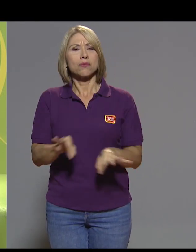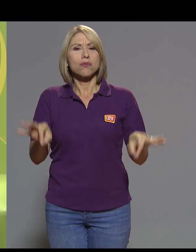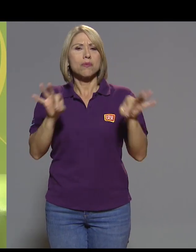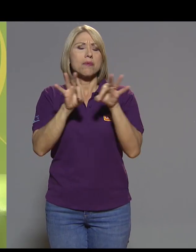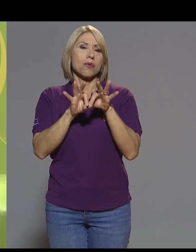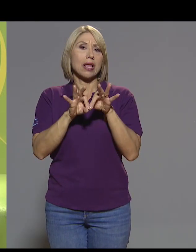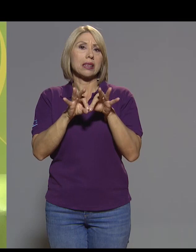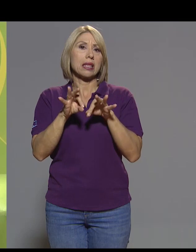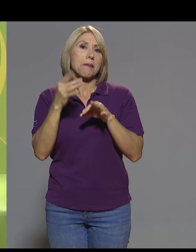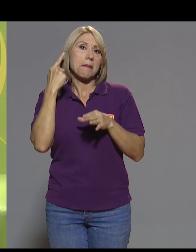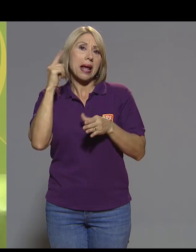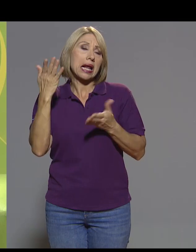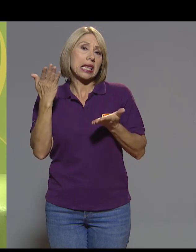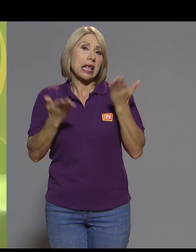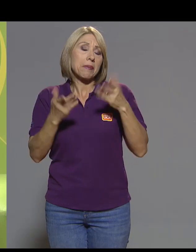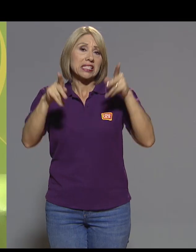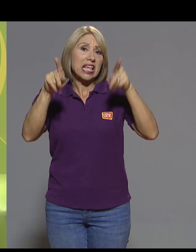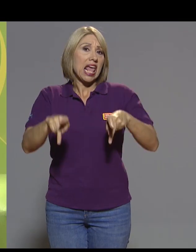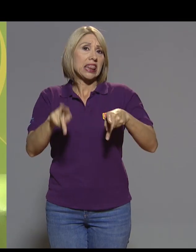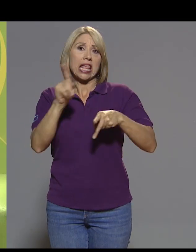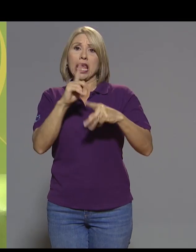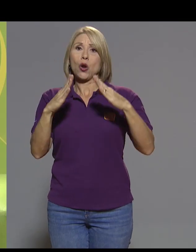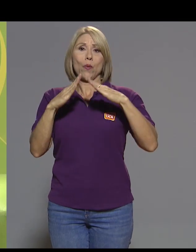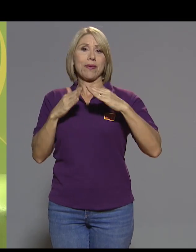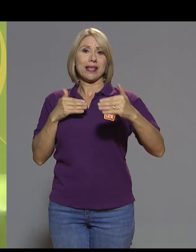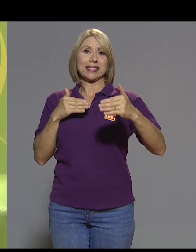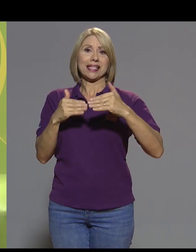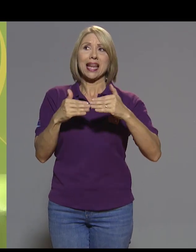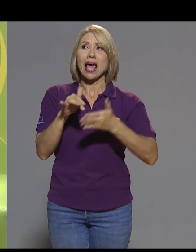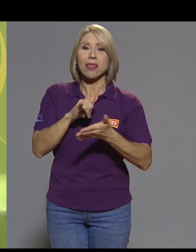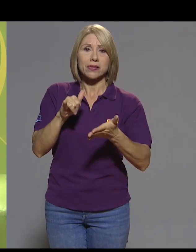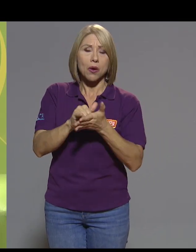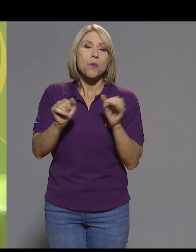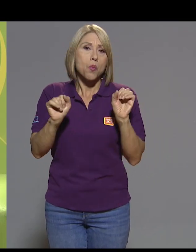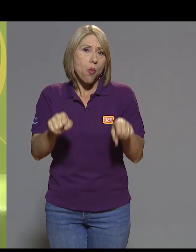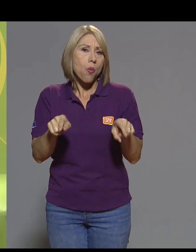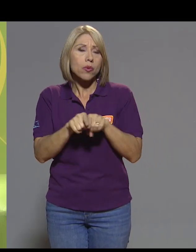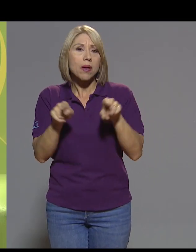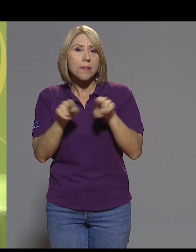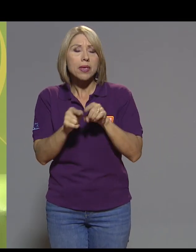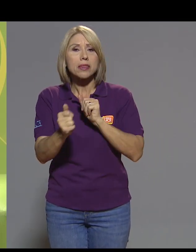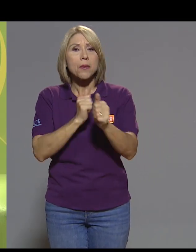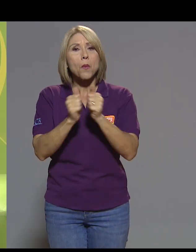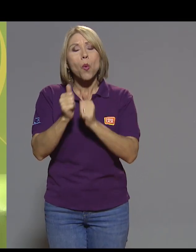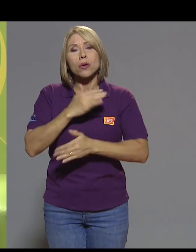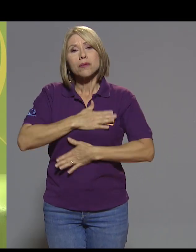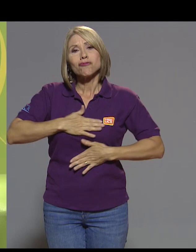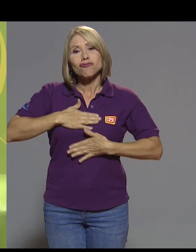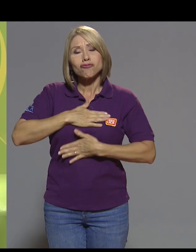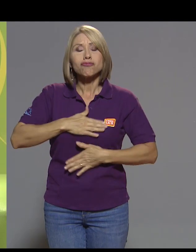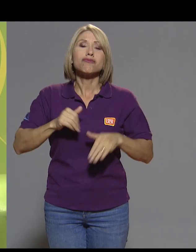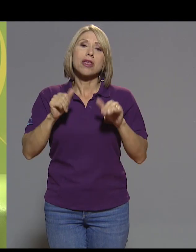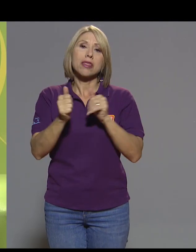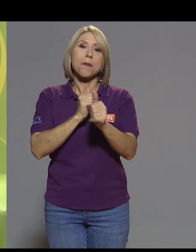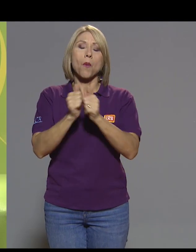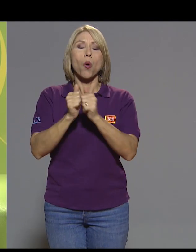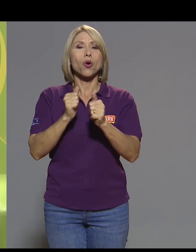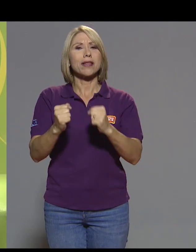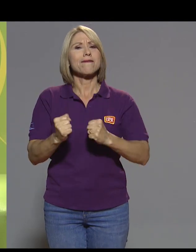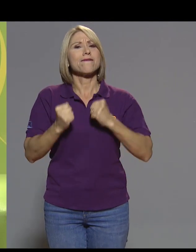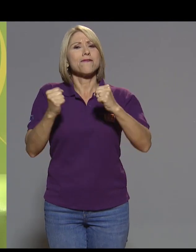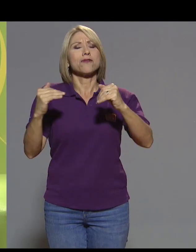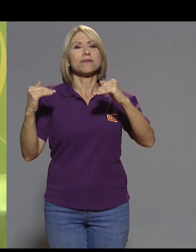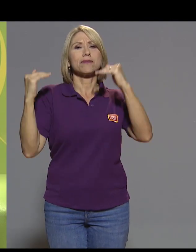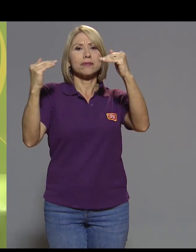la gente que lo viví tan cerca el gran área metropolitana tenga oportunidades también de practicar deporte nivel recreativo y de alto rendimiento